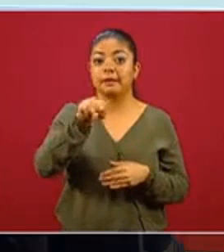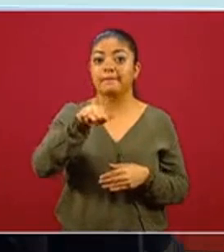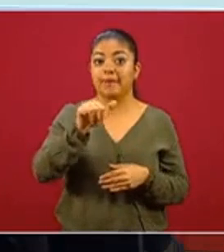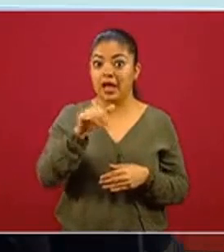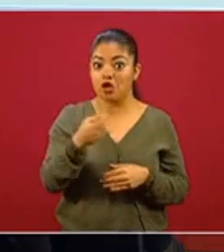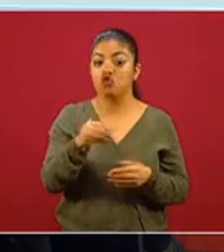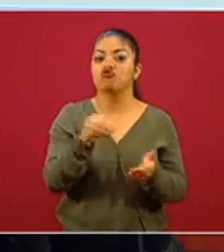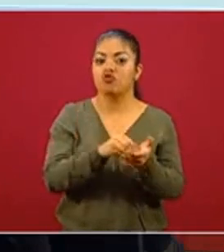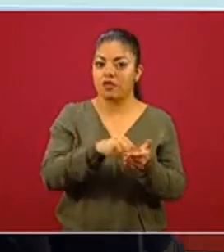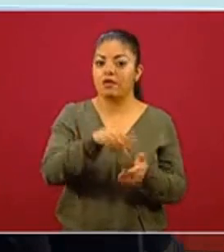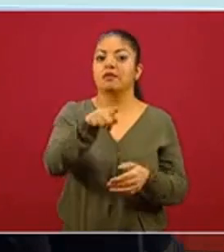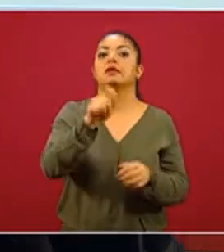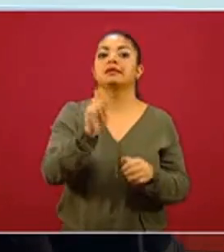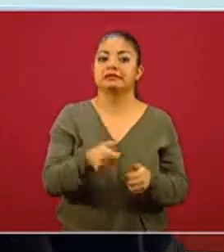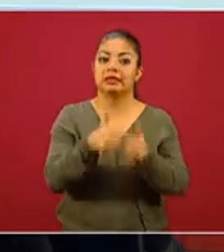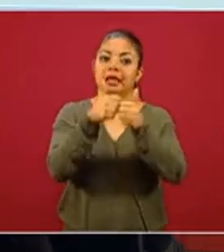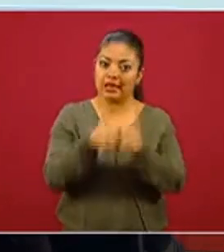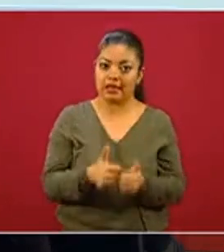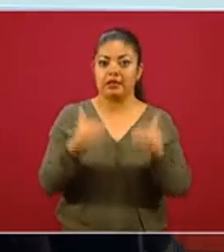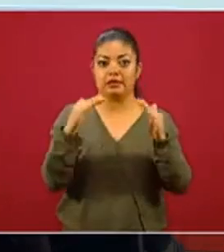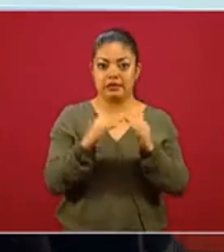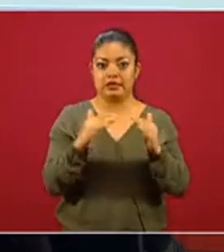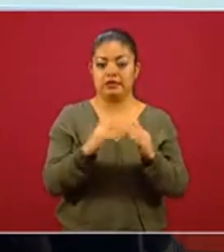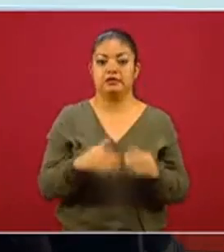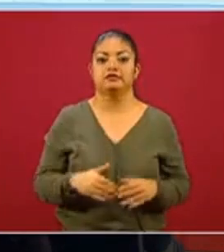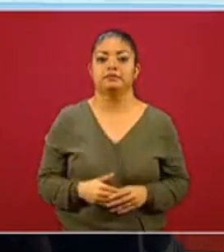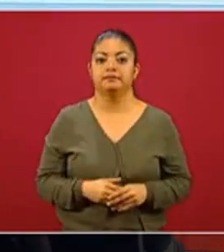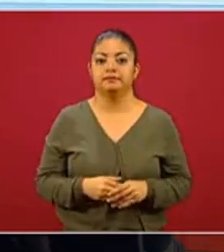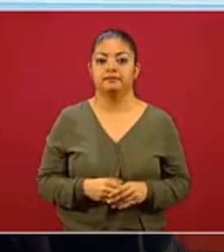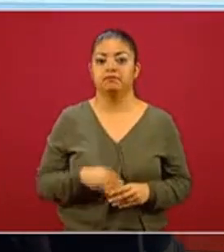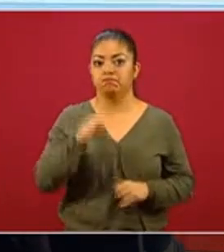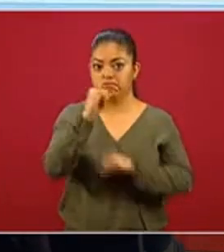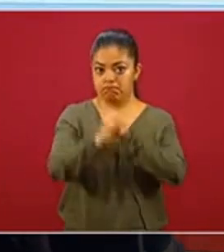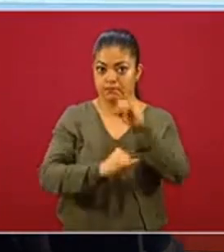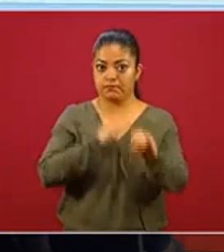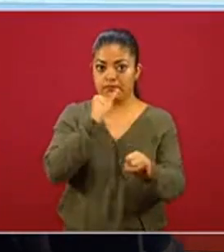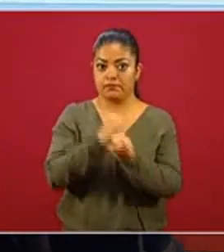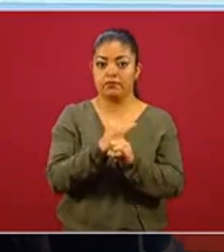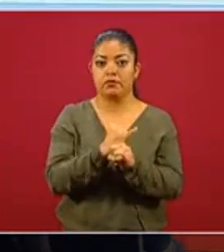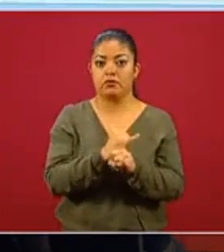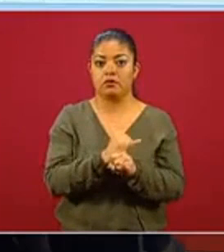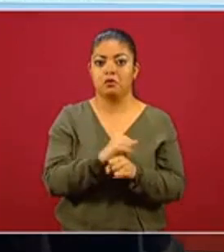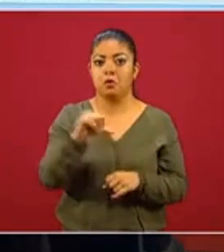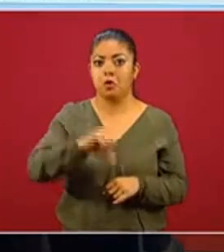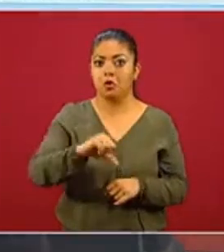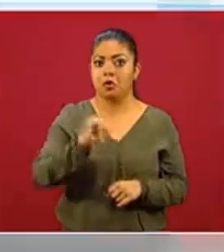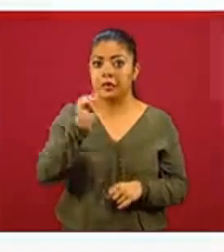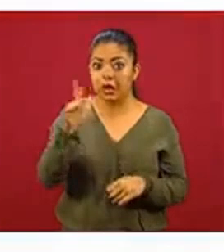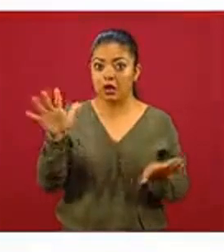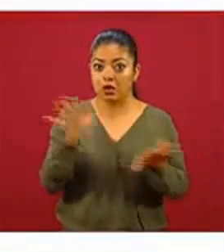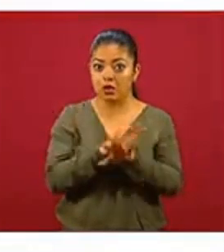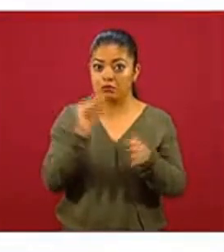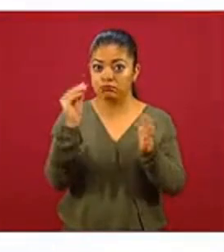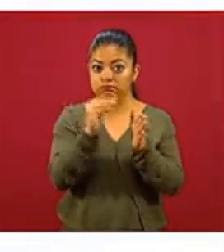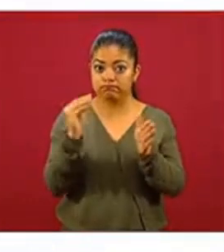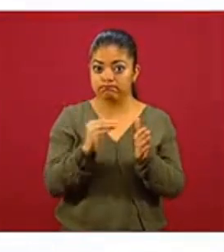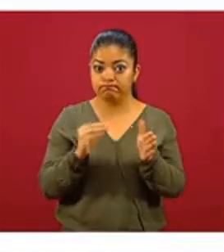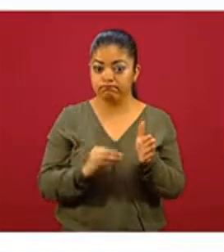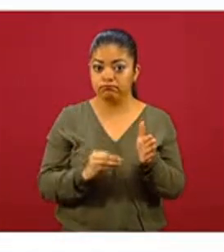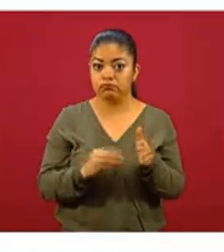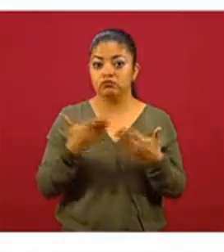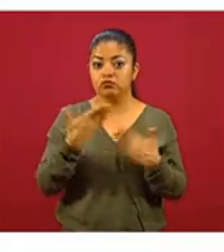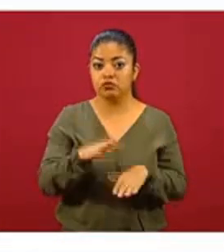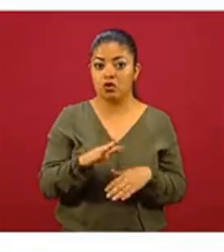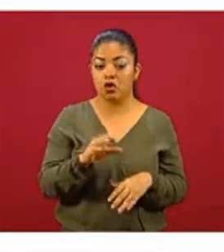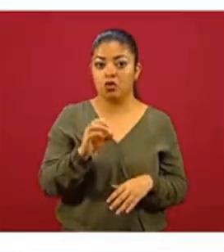en casa. La siguiente. En el nivel internacional, hoy no tuvimos actualización por parte de la Organización